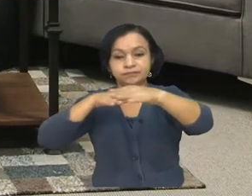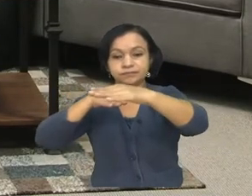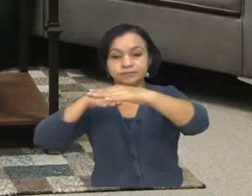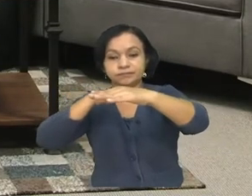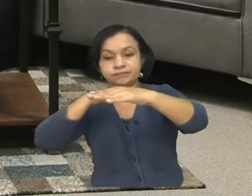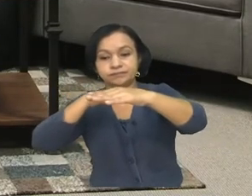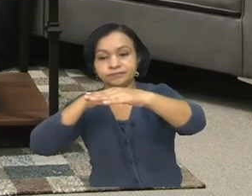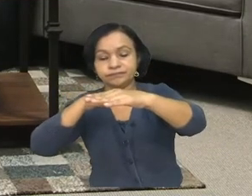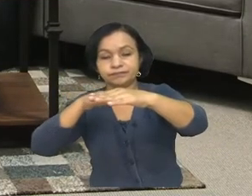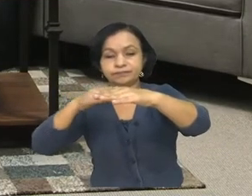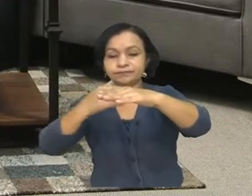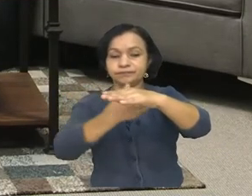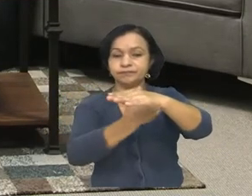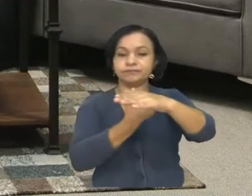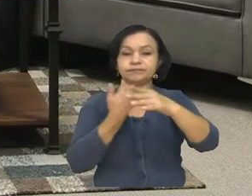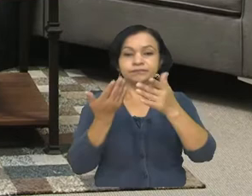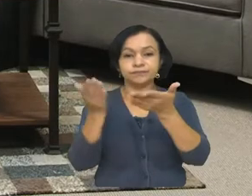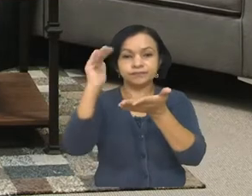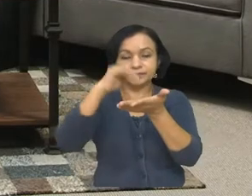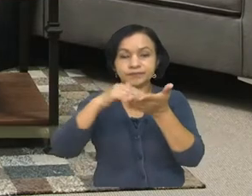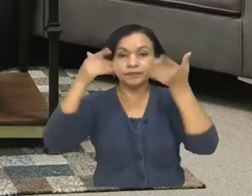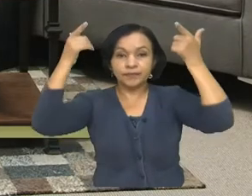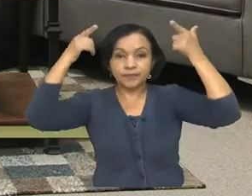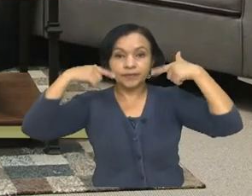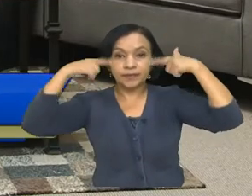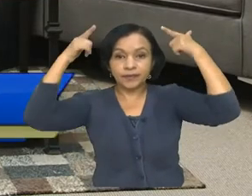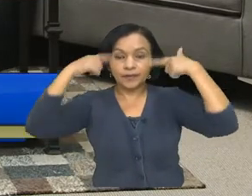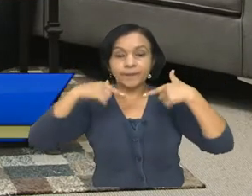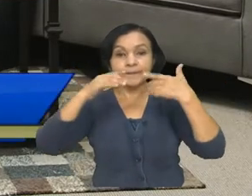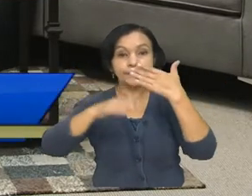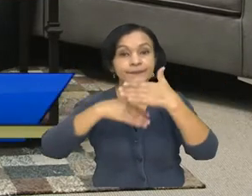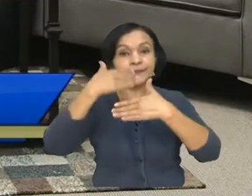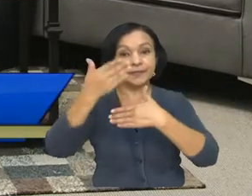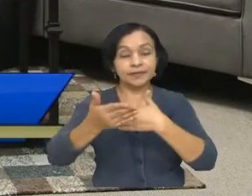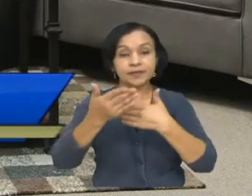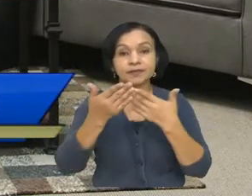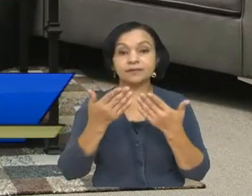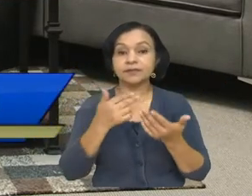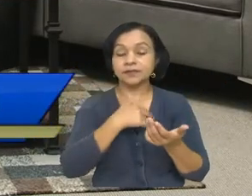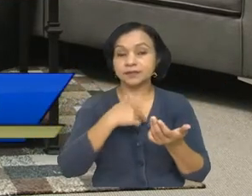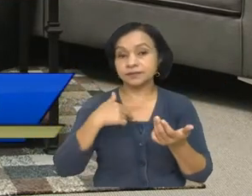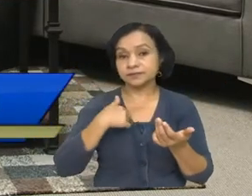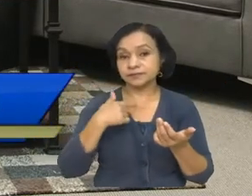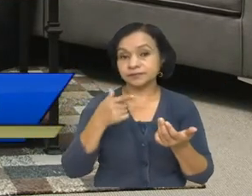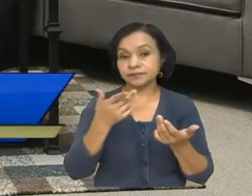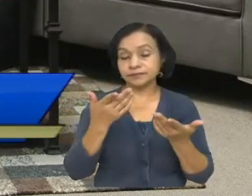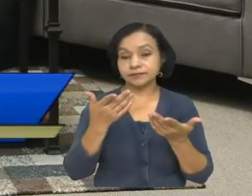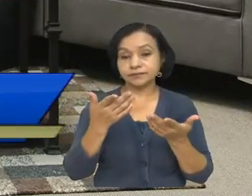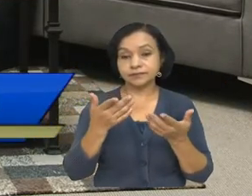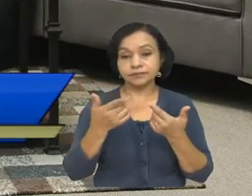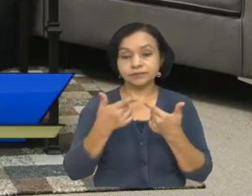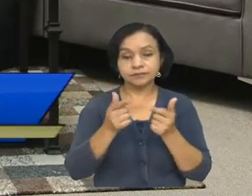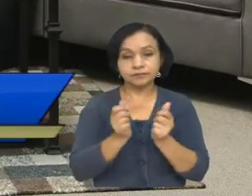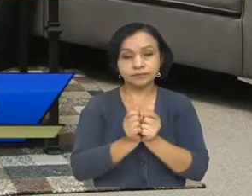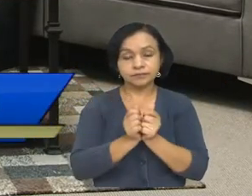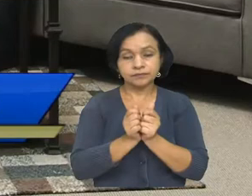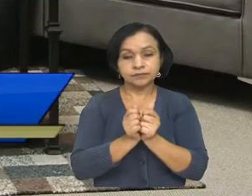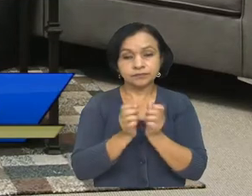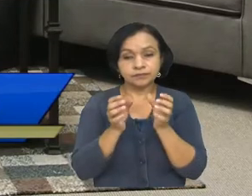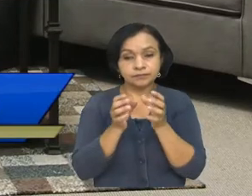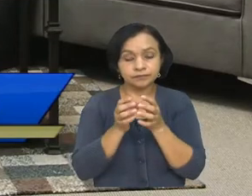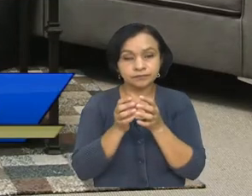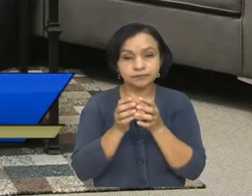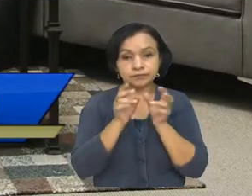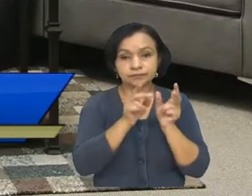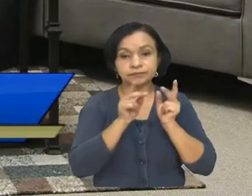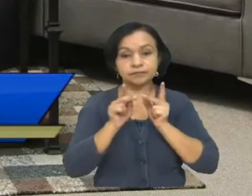nos tuvimos que regresar porque no pudimos avanzar. Entonces después creo que hicieron una columna más compacta con